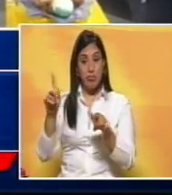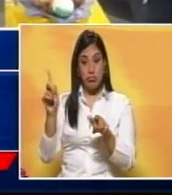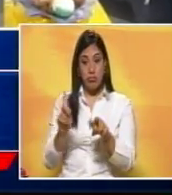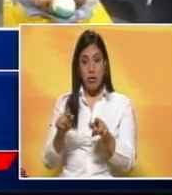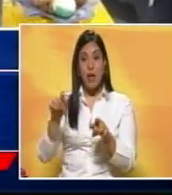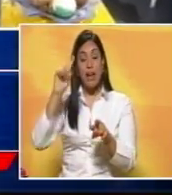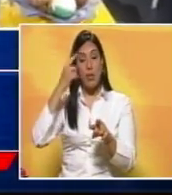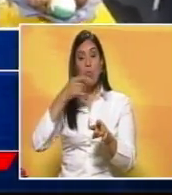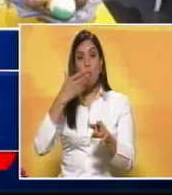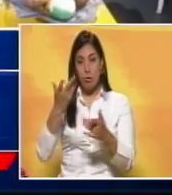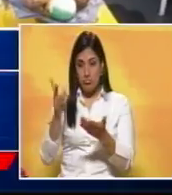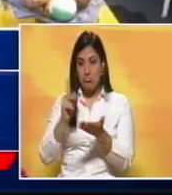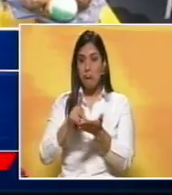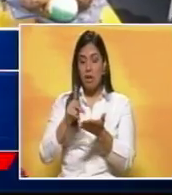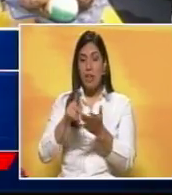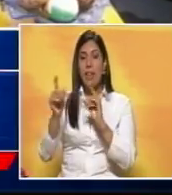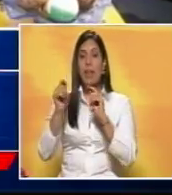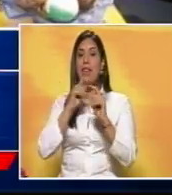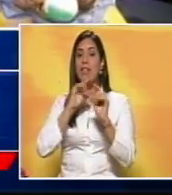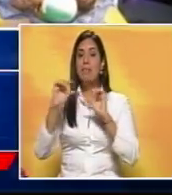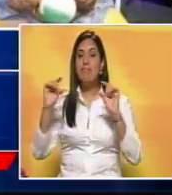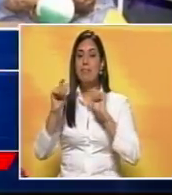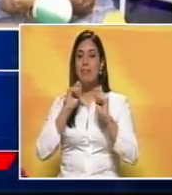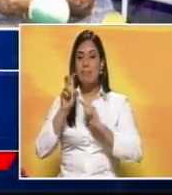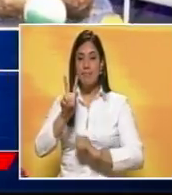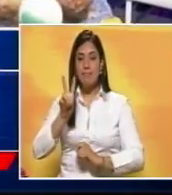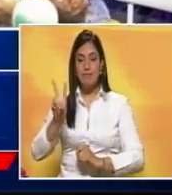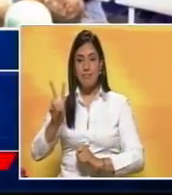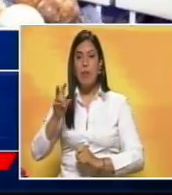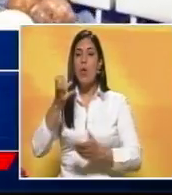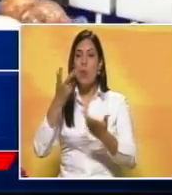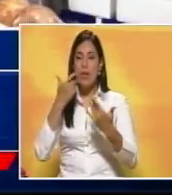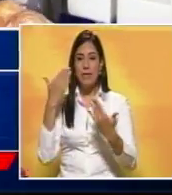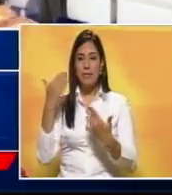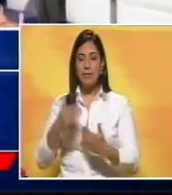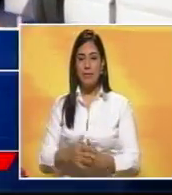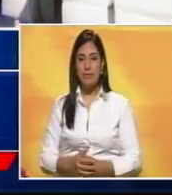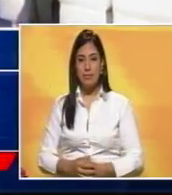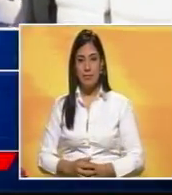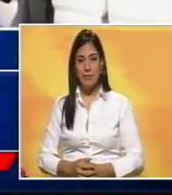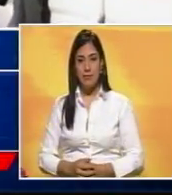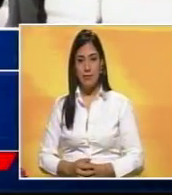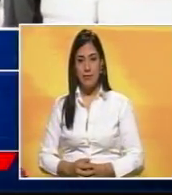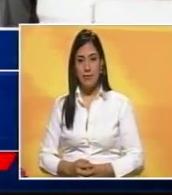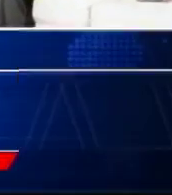con nosotros. Recuerden que pueden participar con la etiqueta Entrevista Bebé. Ya venimos.